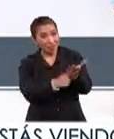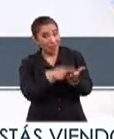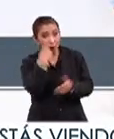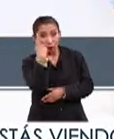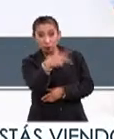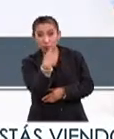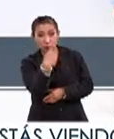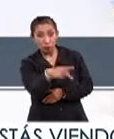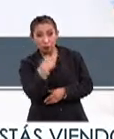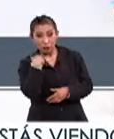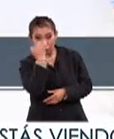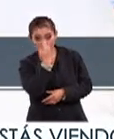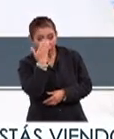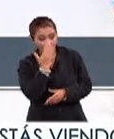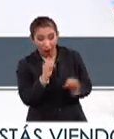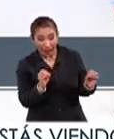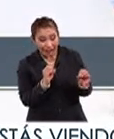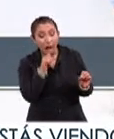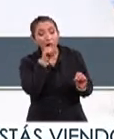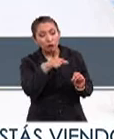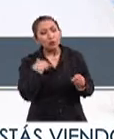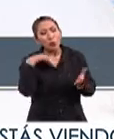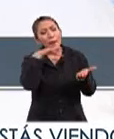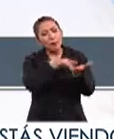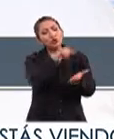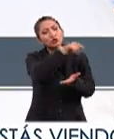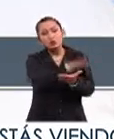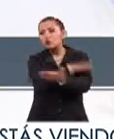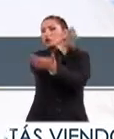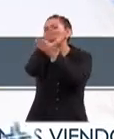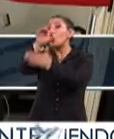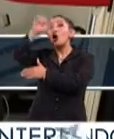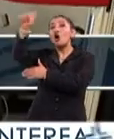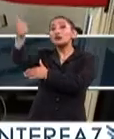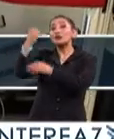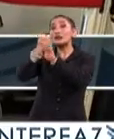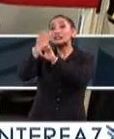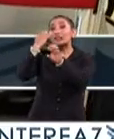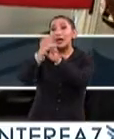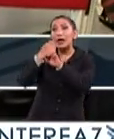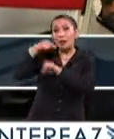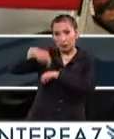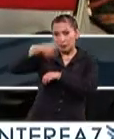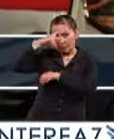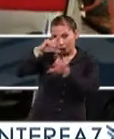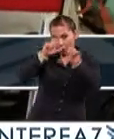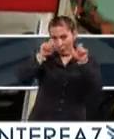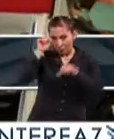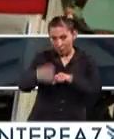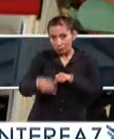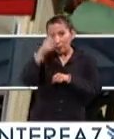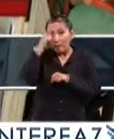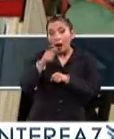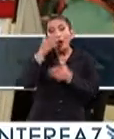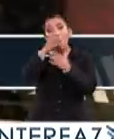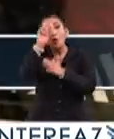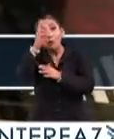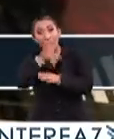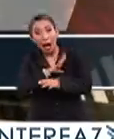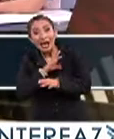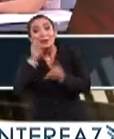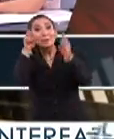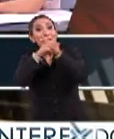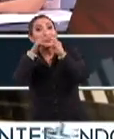en su lugar de residencia, le damos un apoyo para que se vaya a otra entidad dentro de México, donde haya una universidad donde